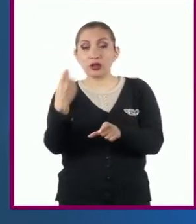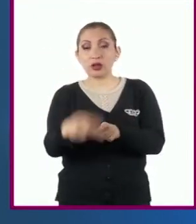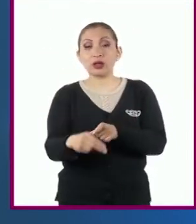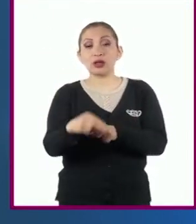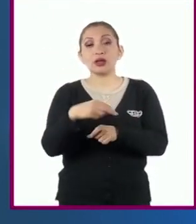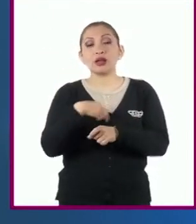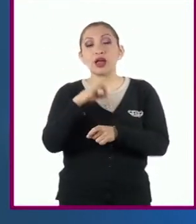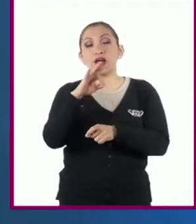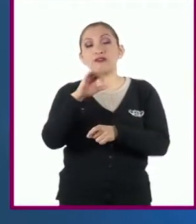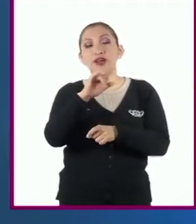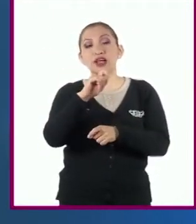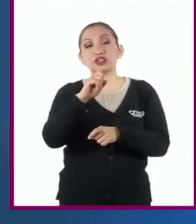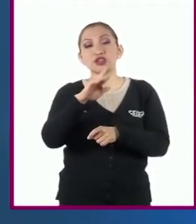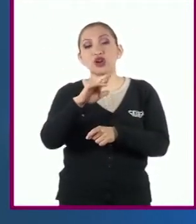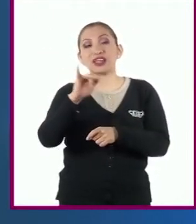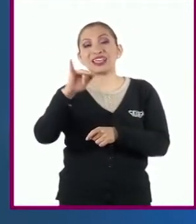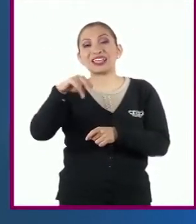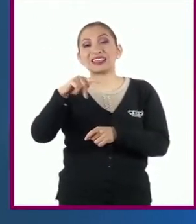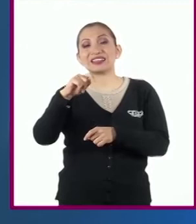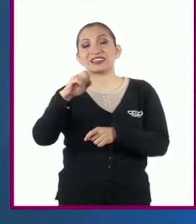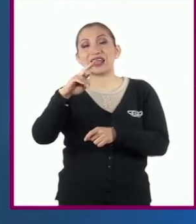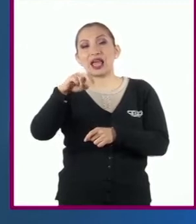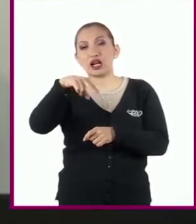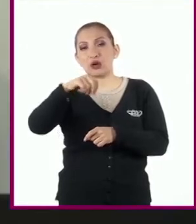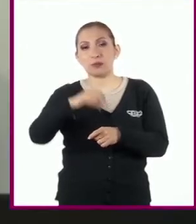llamaremos factor interno.